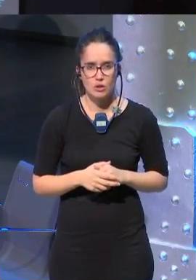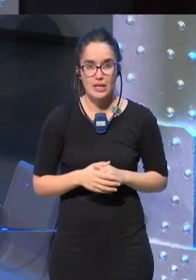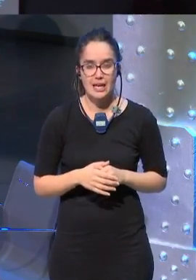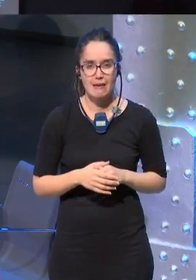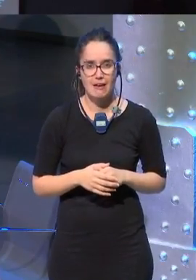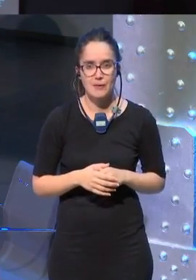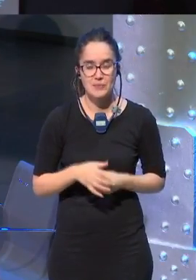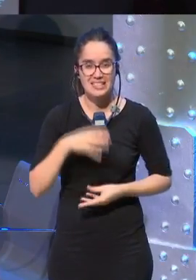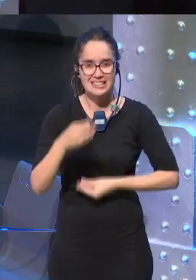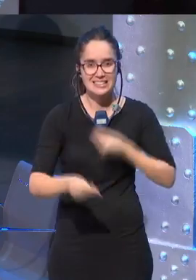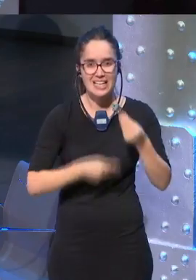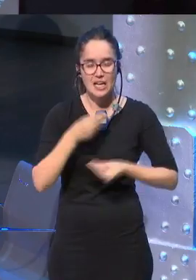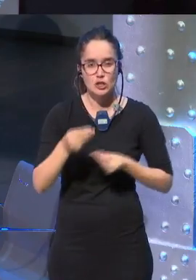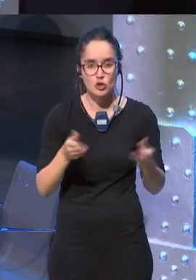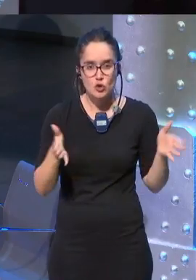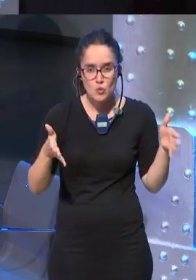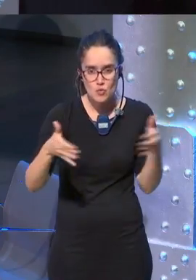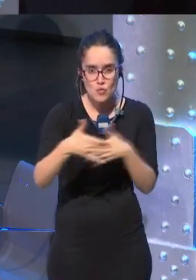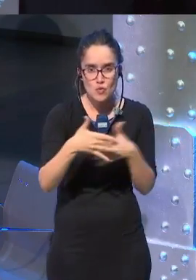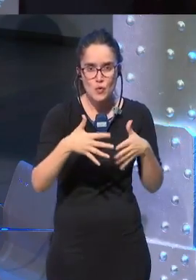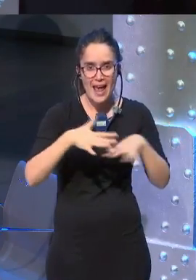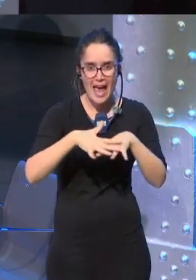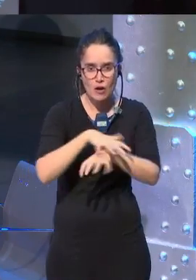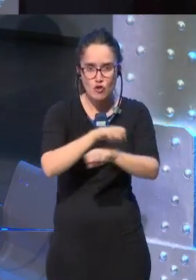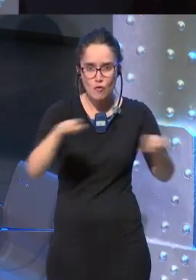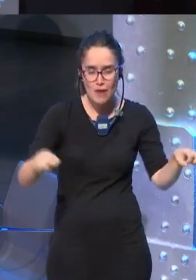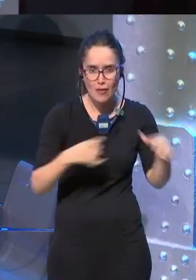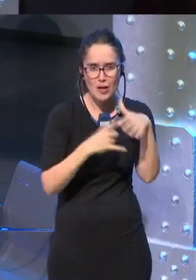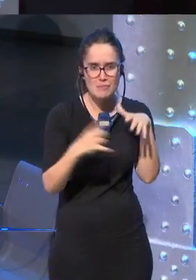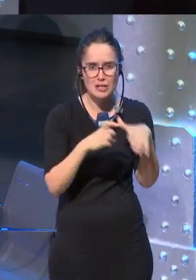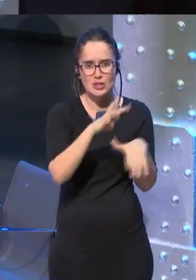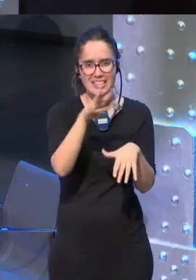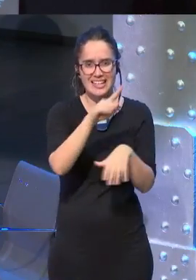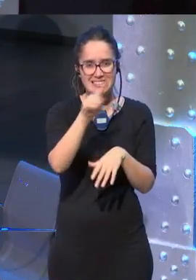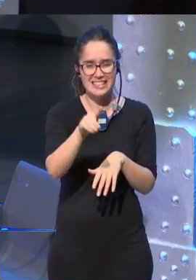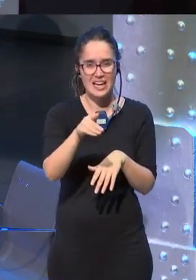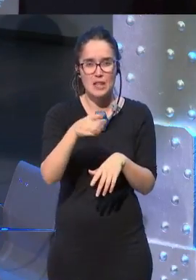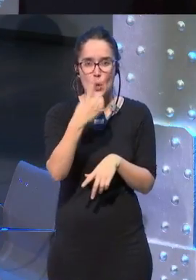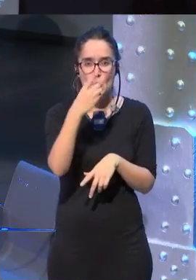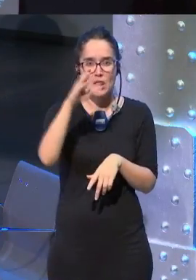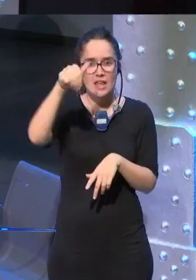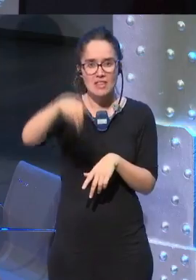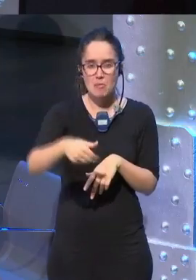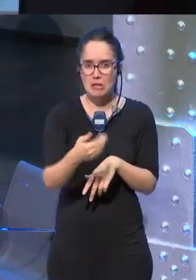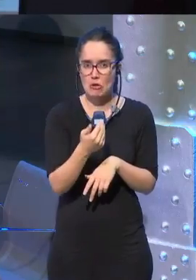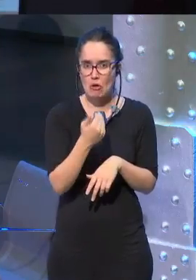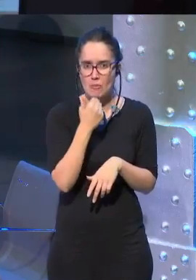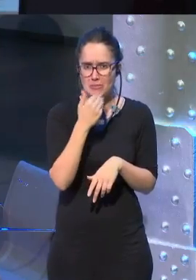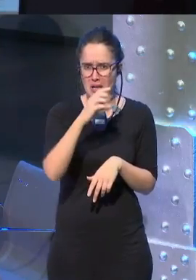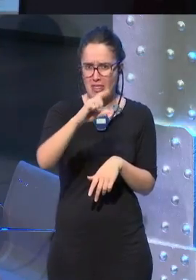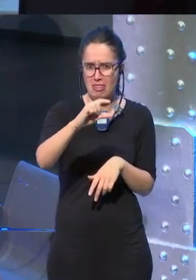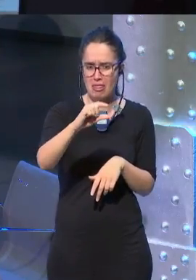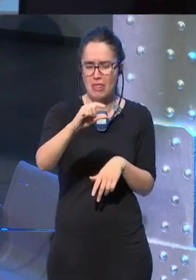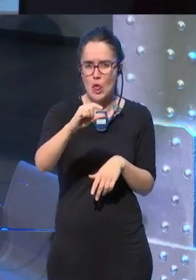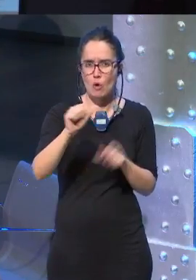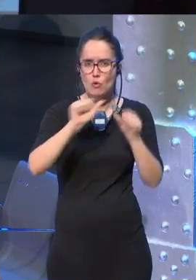que se ha hecho en un encofrado impreso en 3D de 1 centímetro apenas de grosor, con